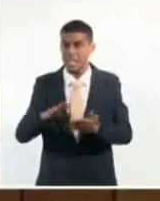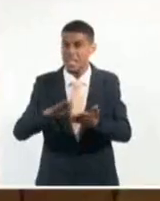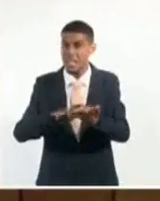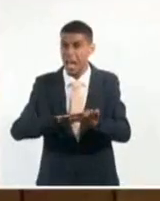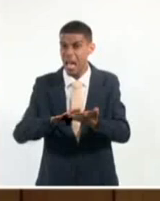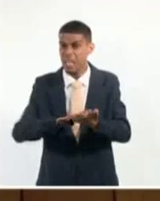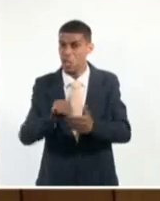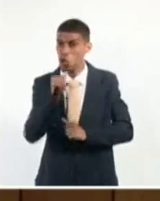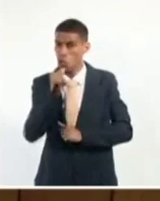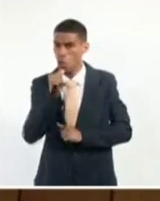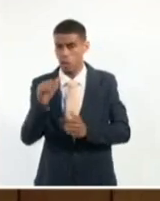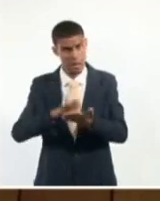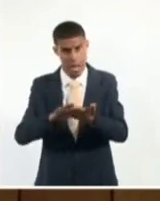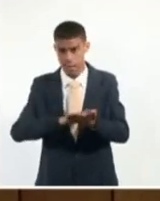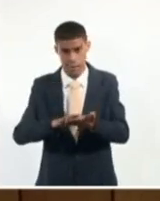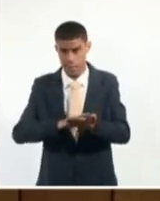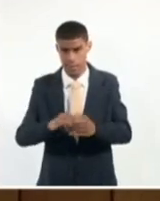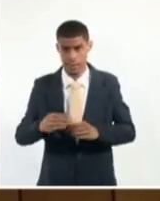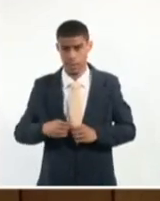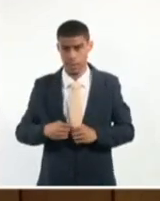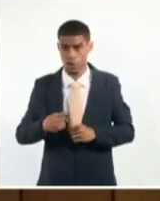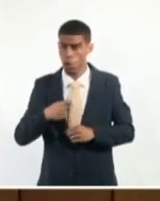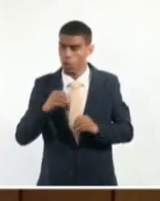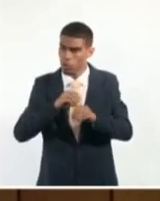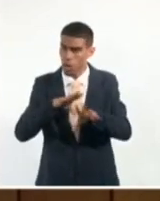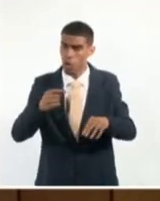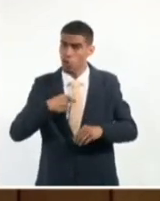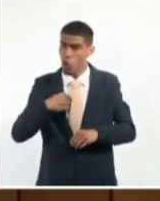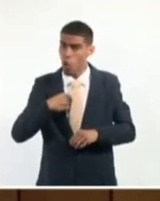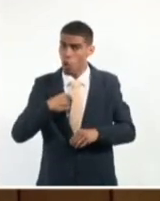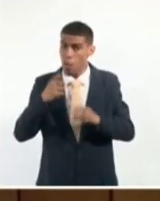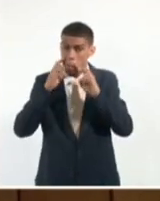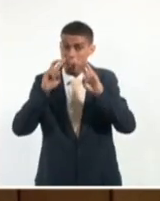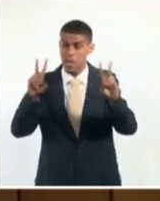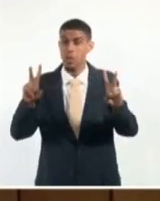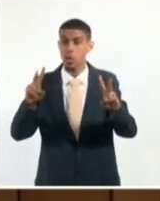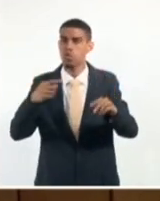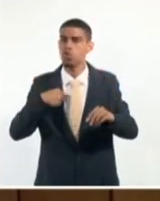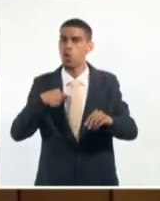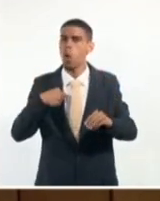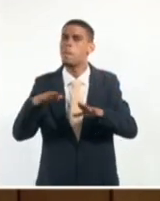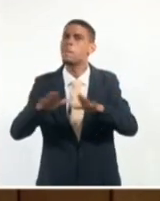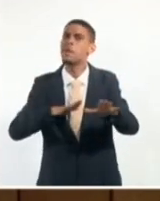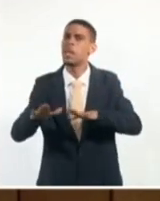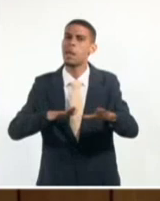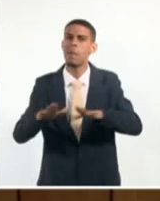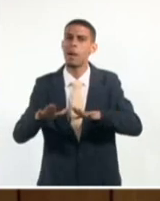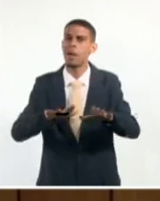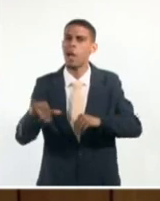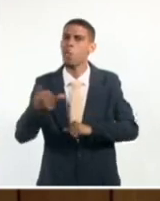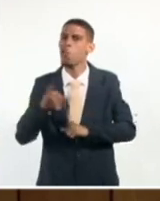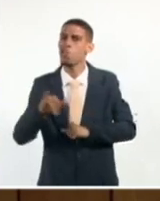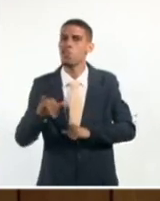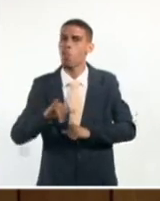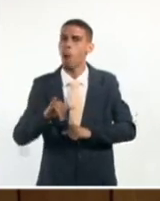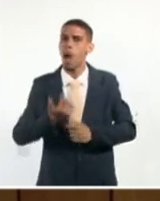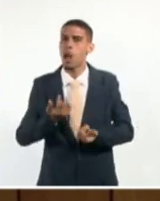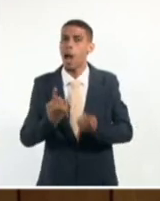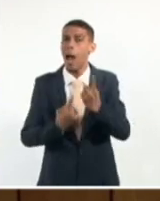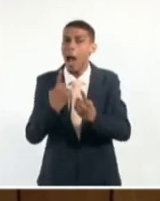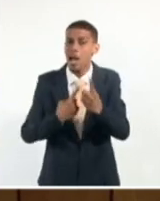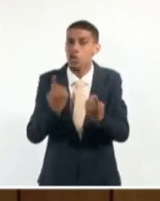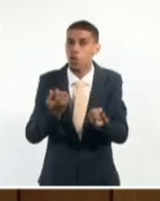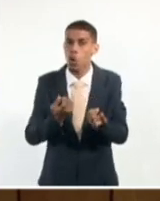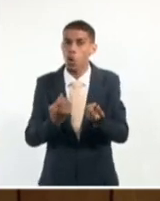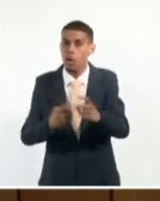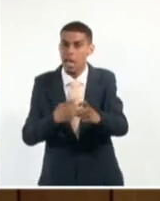dude, que mientras viva estaré listo con el pie en el estribo para